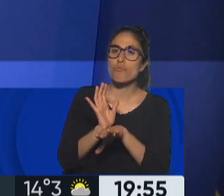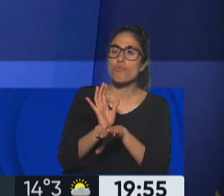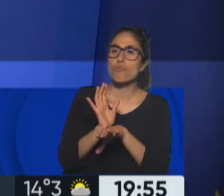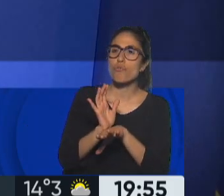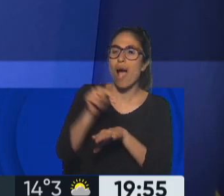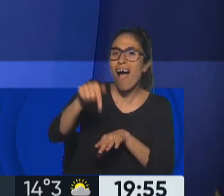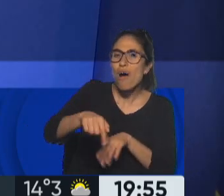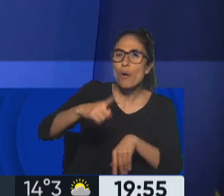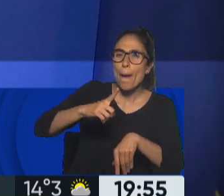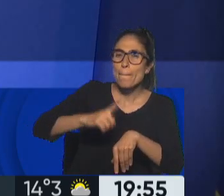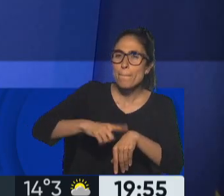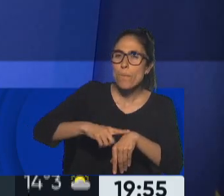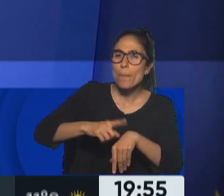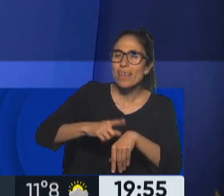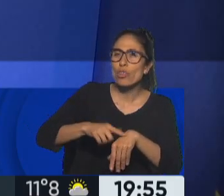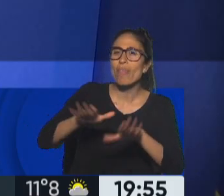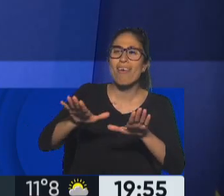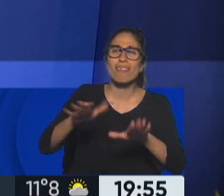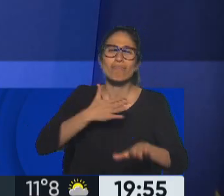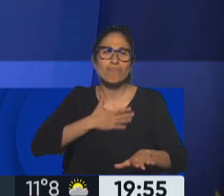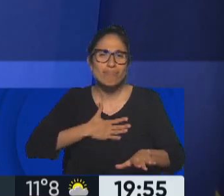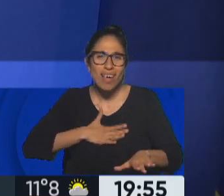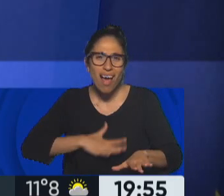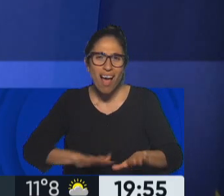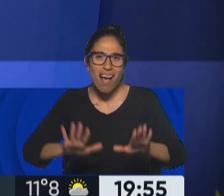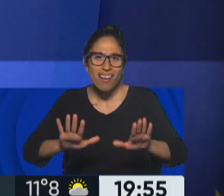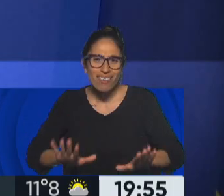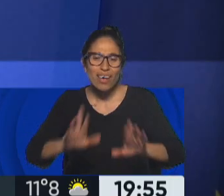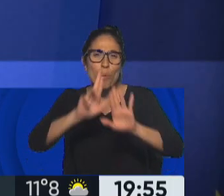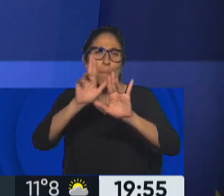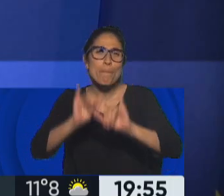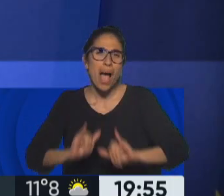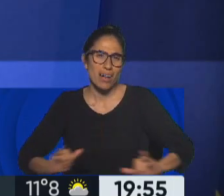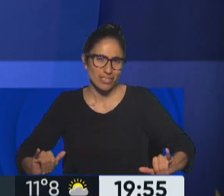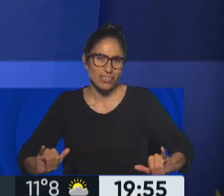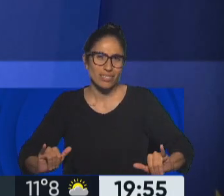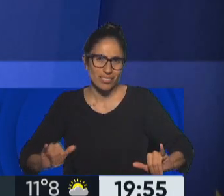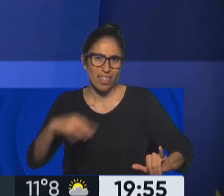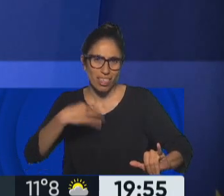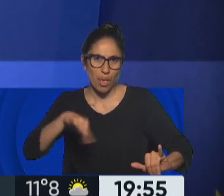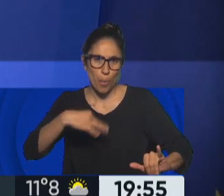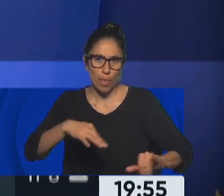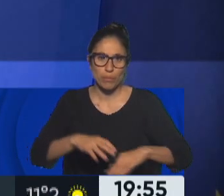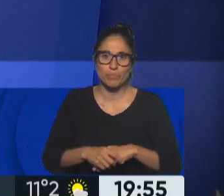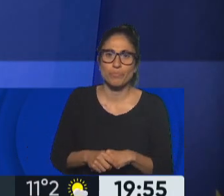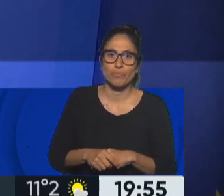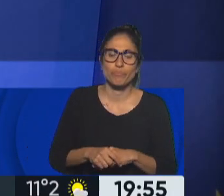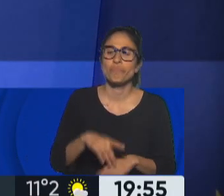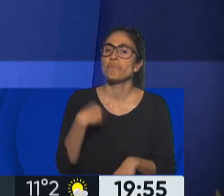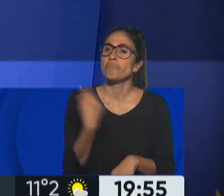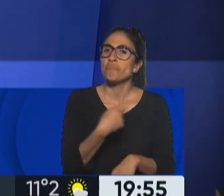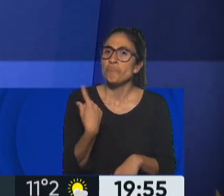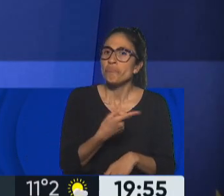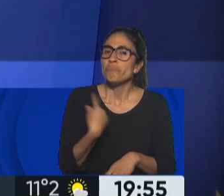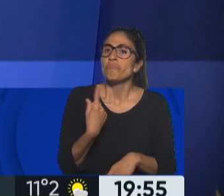everybody to keep quiet, let's say, and to keep peace in this country. So we are responsible for that.